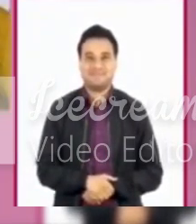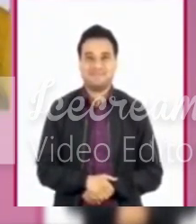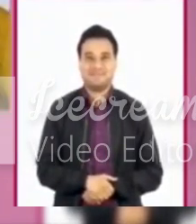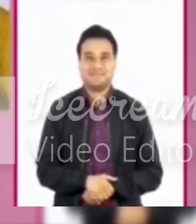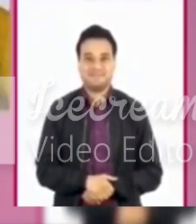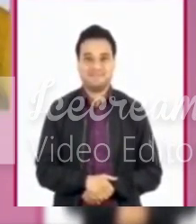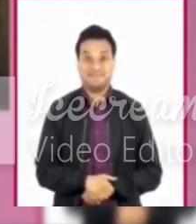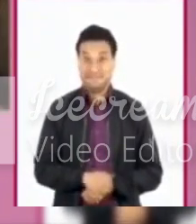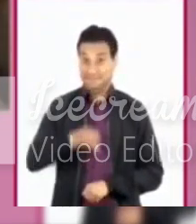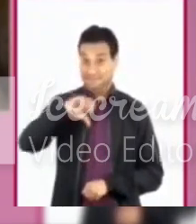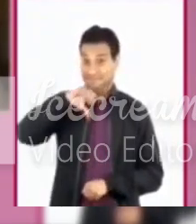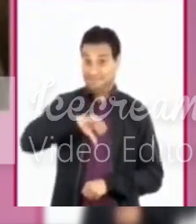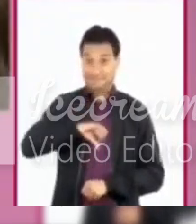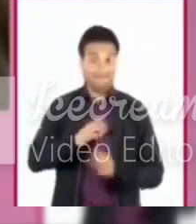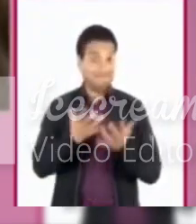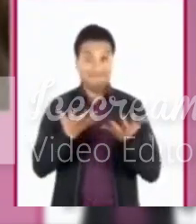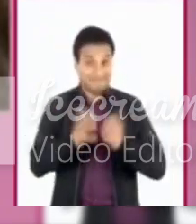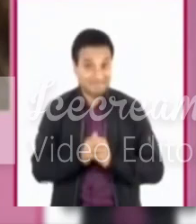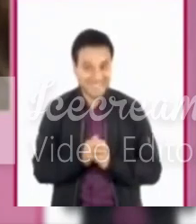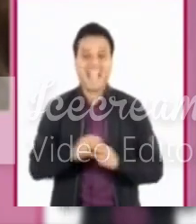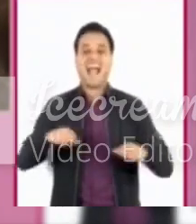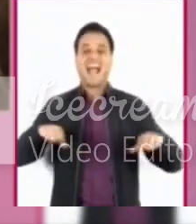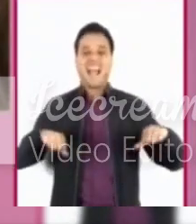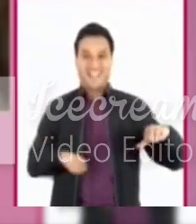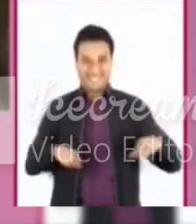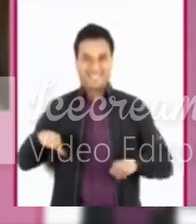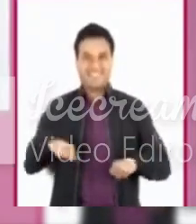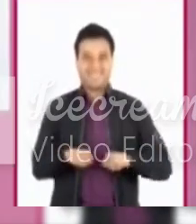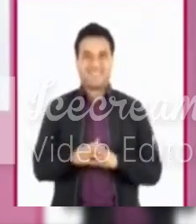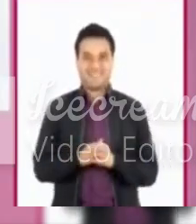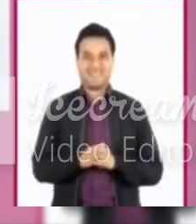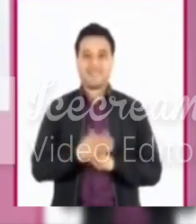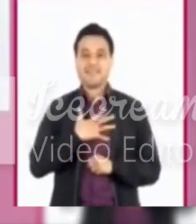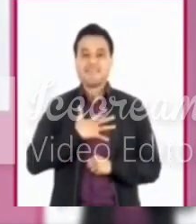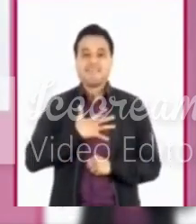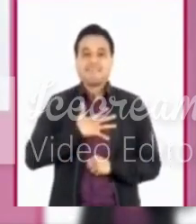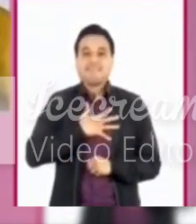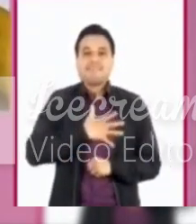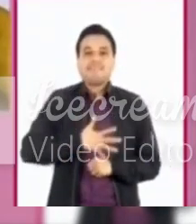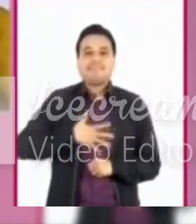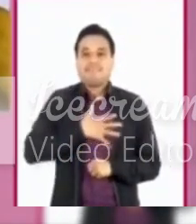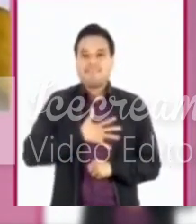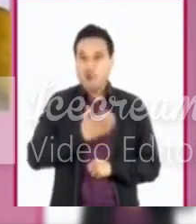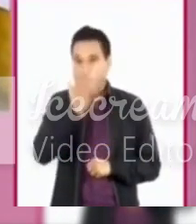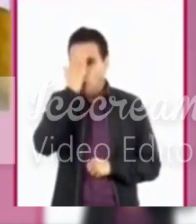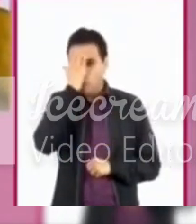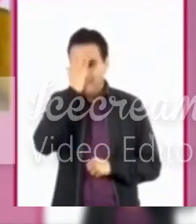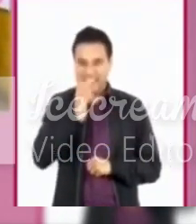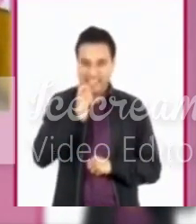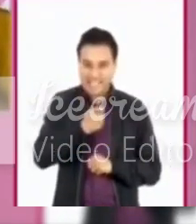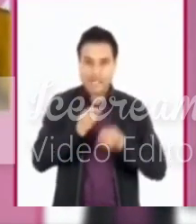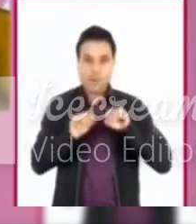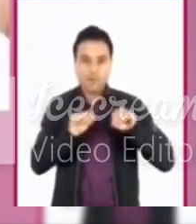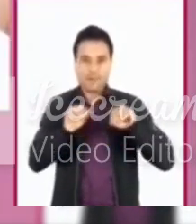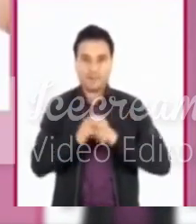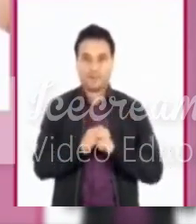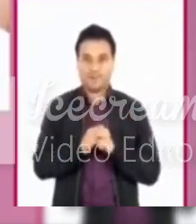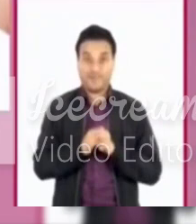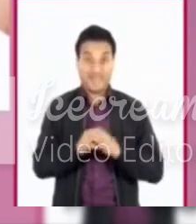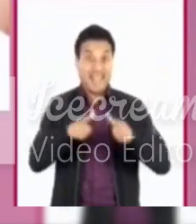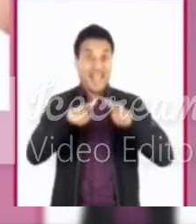Hoy vamos a realizar una actividad de exploración de lo que es el movimiento, el lenguaje